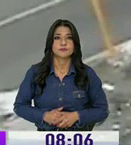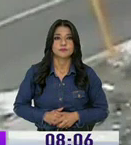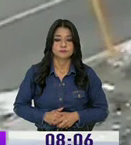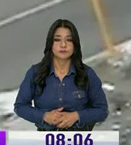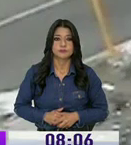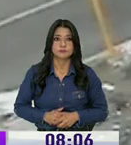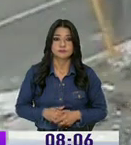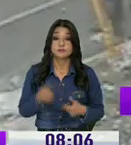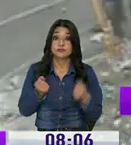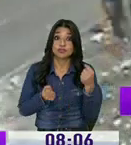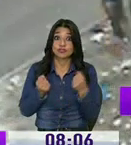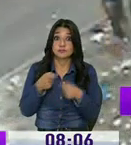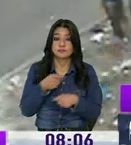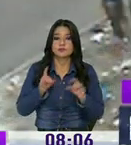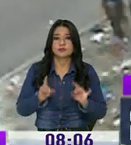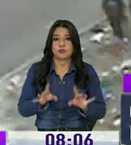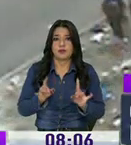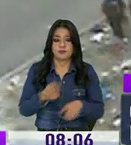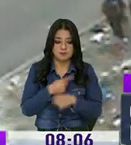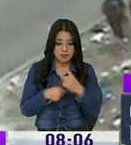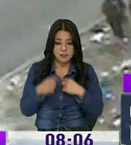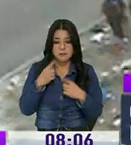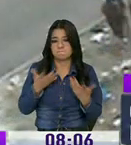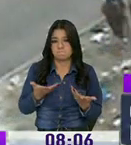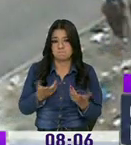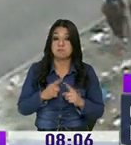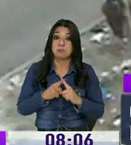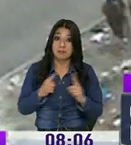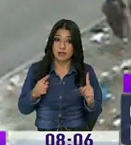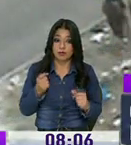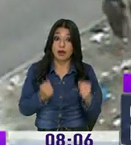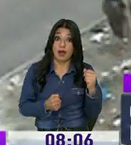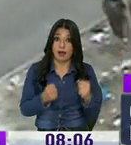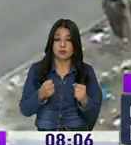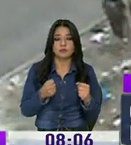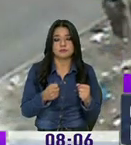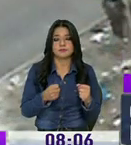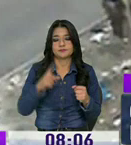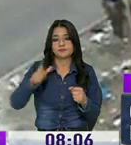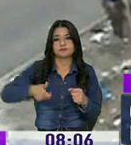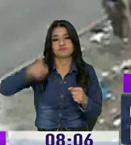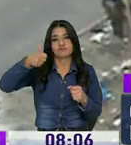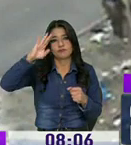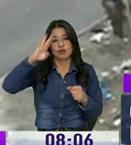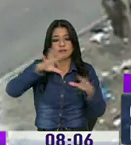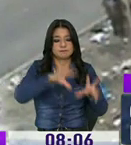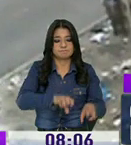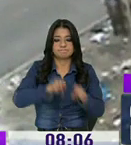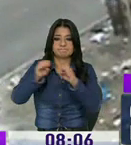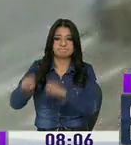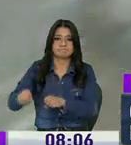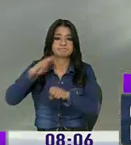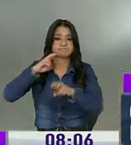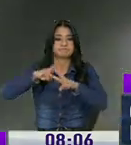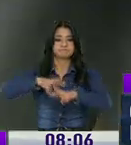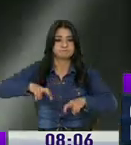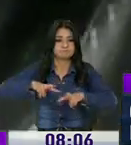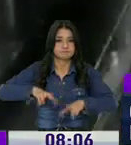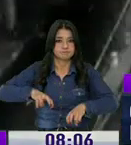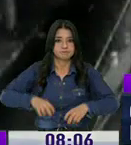El conductor corrió con suerte y resultó ileso, mientras que el carro fue retenido para investigaciones.